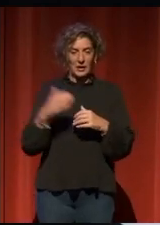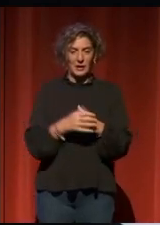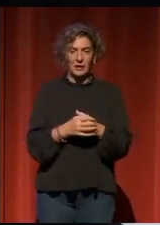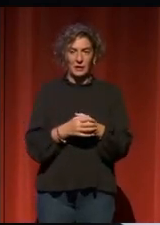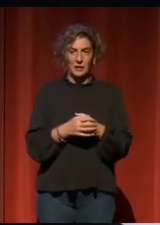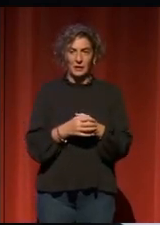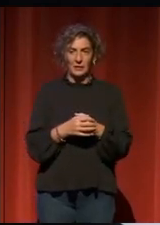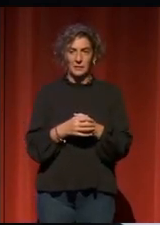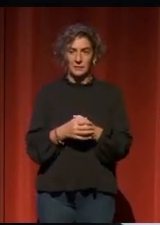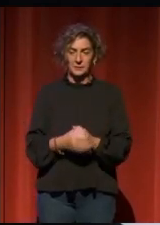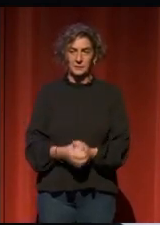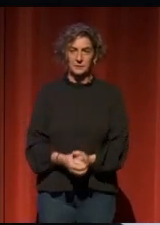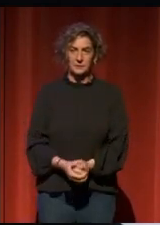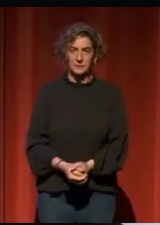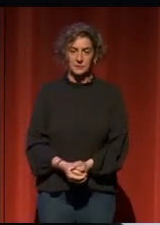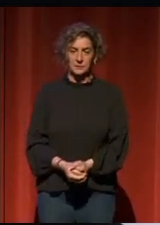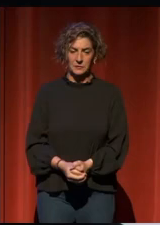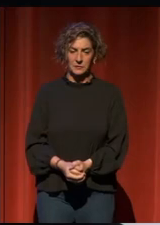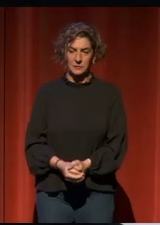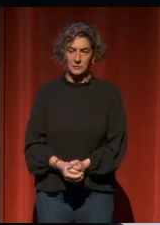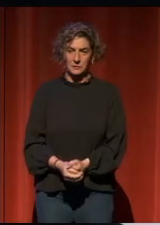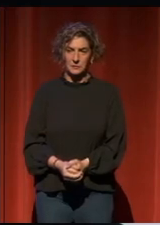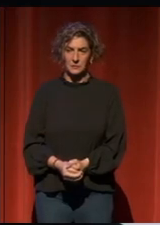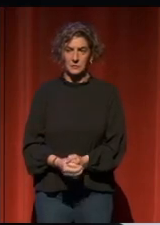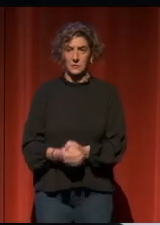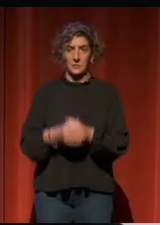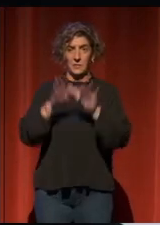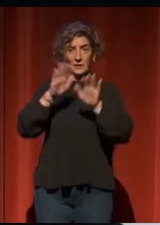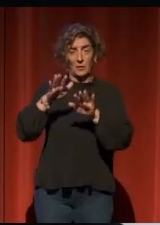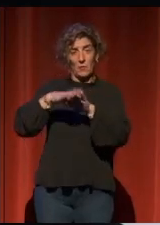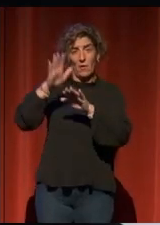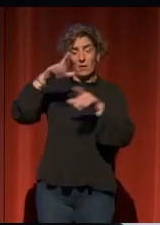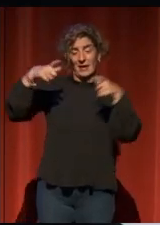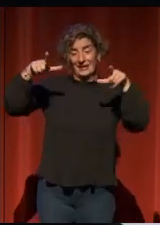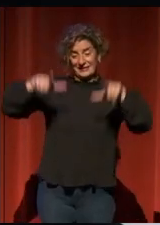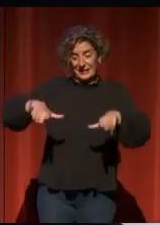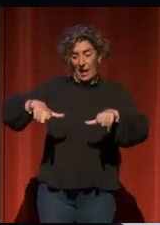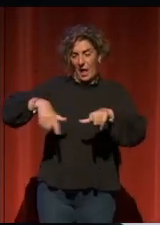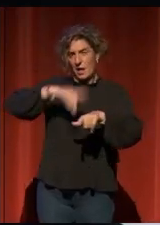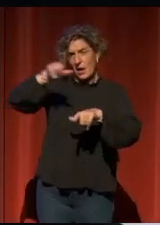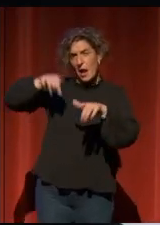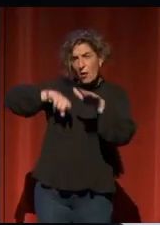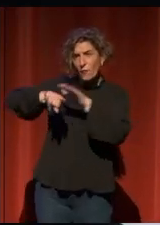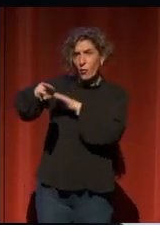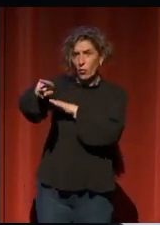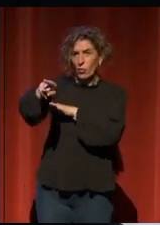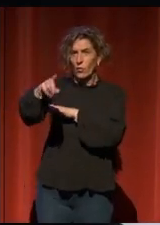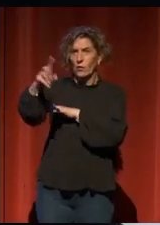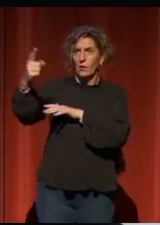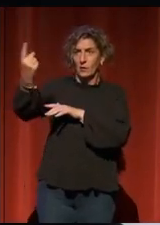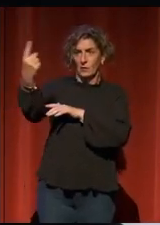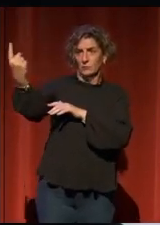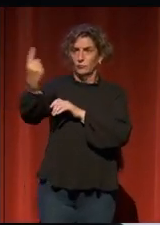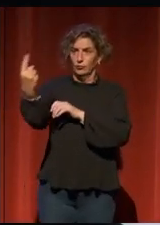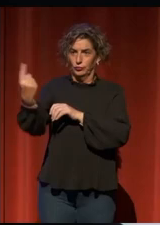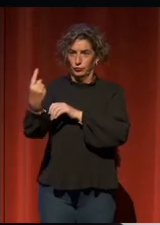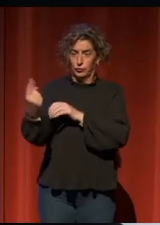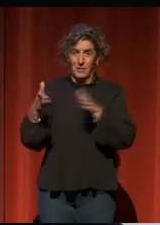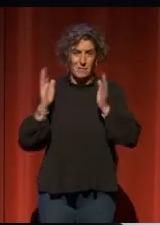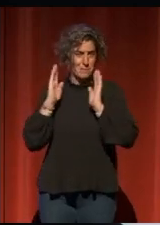en la solapa. Salían del fondo de las salas, venían de unos pasillos donde estaban